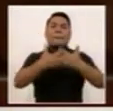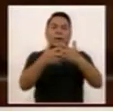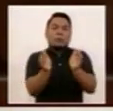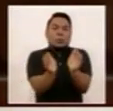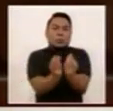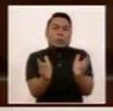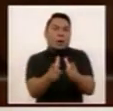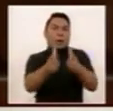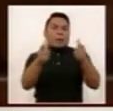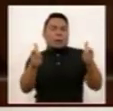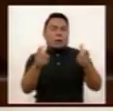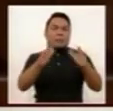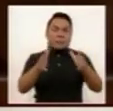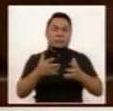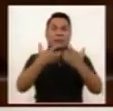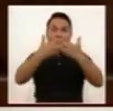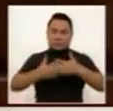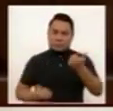empresas.